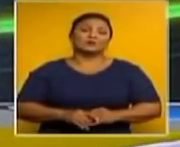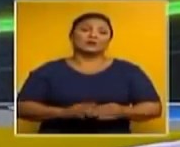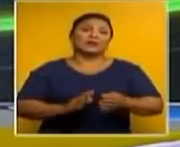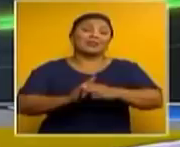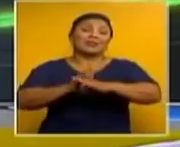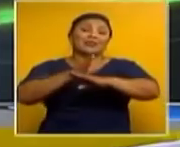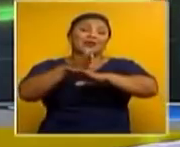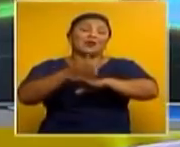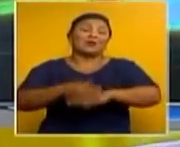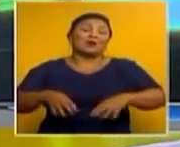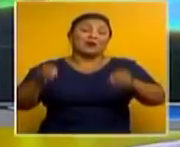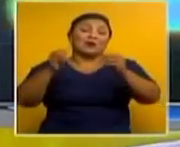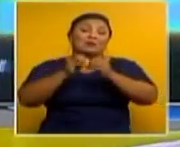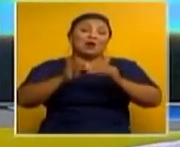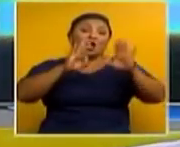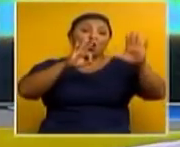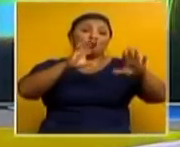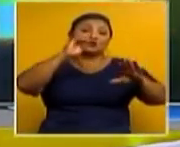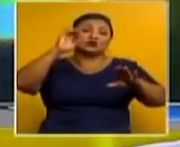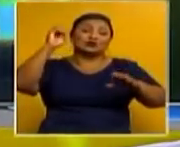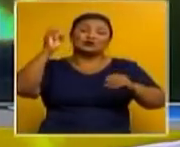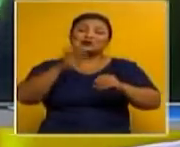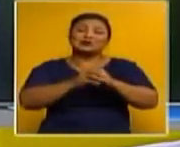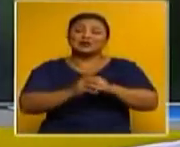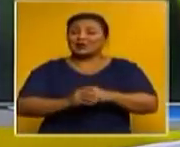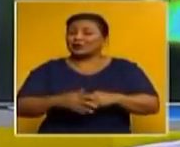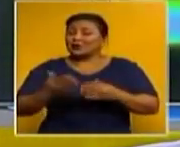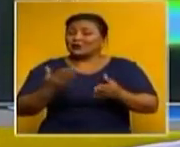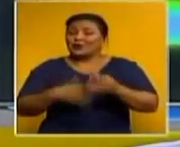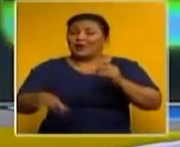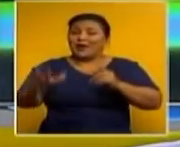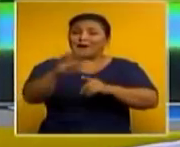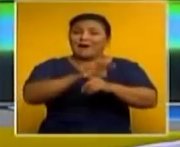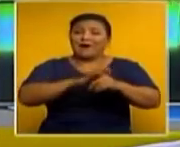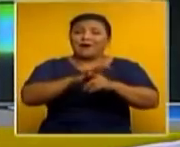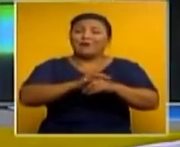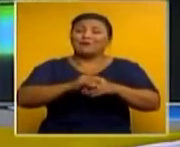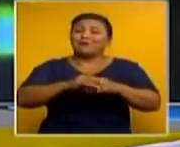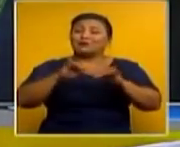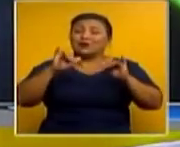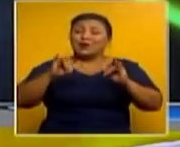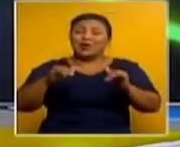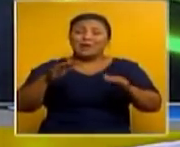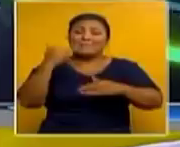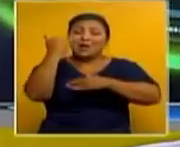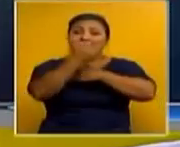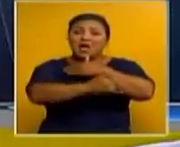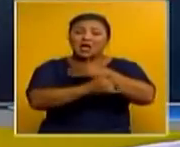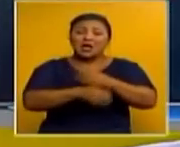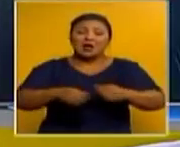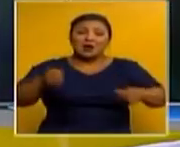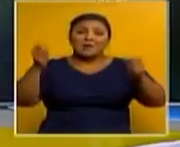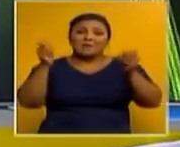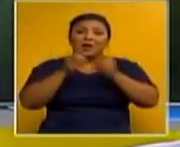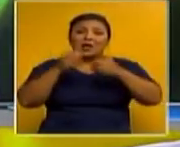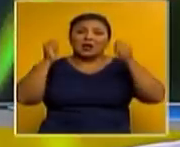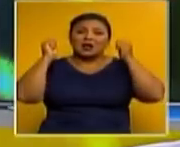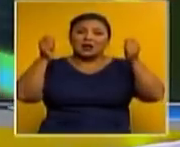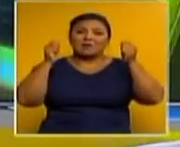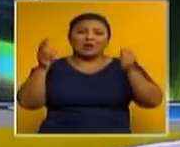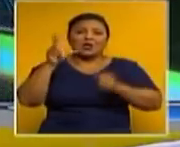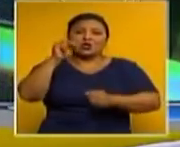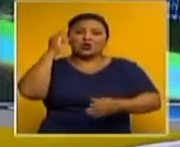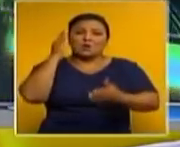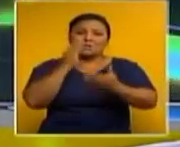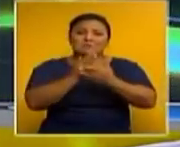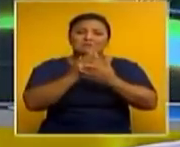Después de los más de 800 casos de abuso sexual reportados en el 2017 en el país, la campaña No Más Abuso Sexual